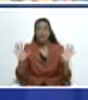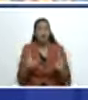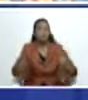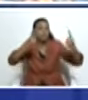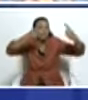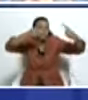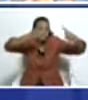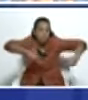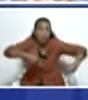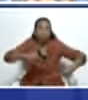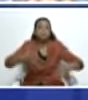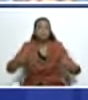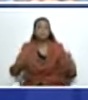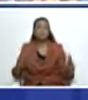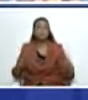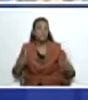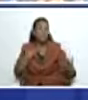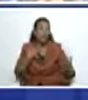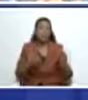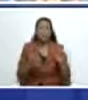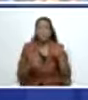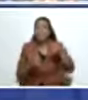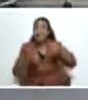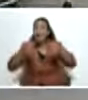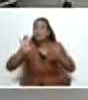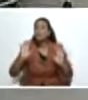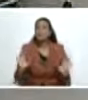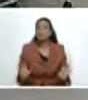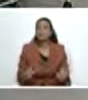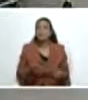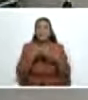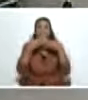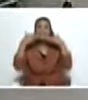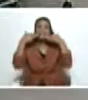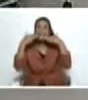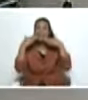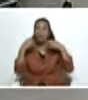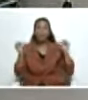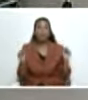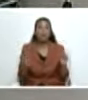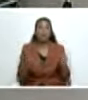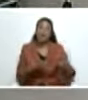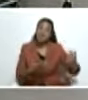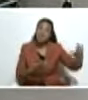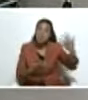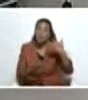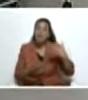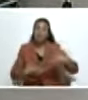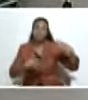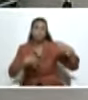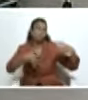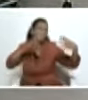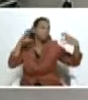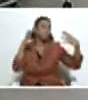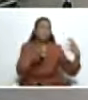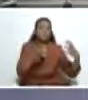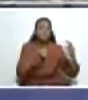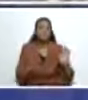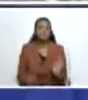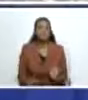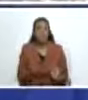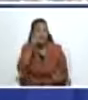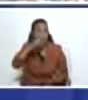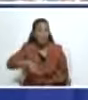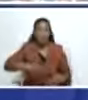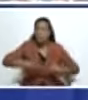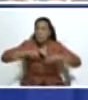Jamás, ni por las buenas, ni por las malas. Y si vienen por las malas, ahí está el